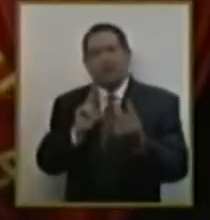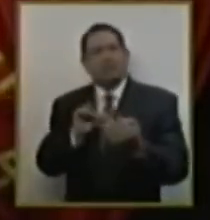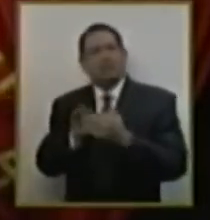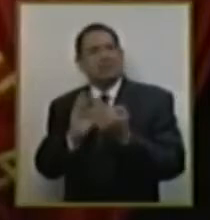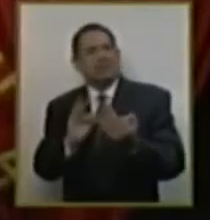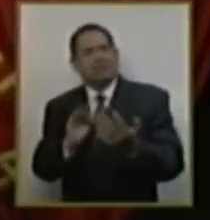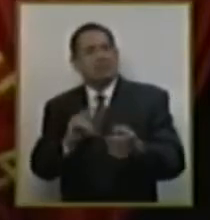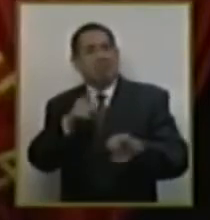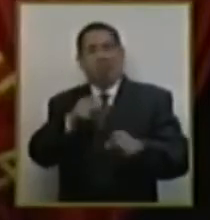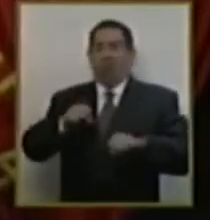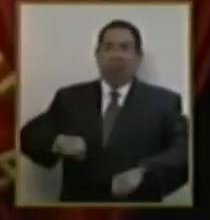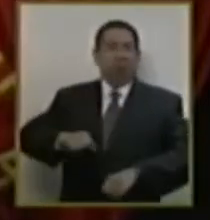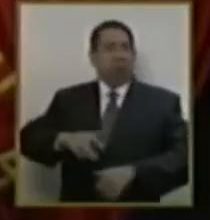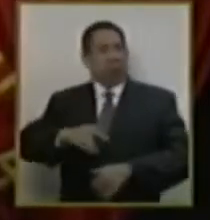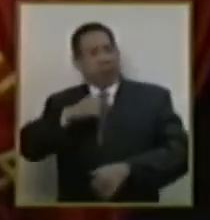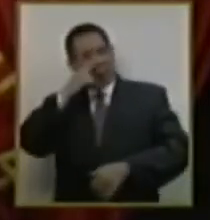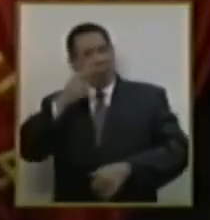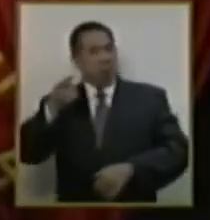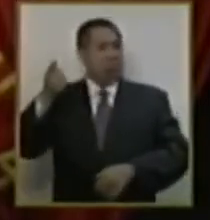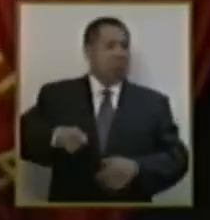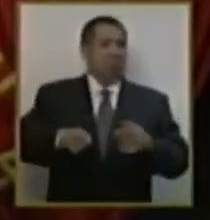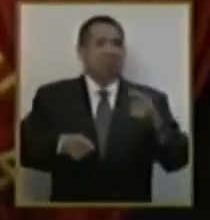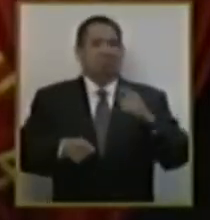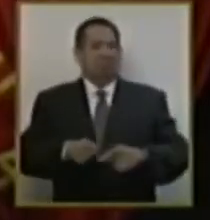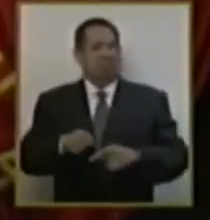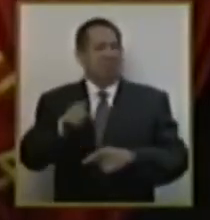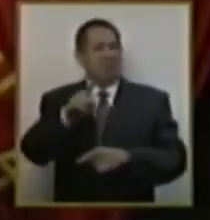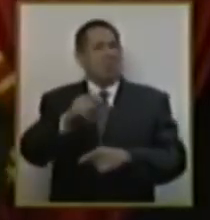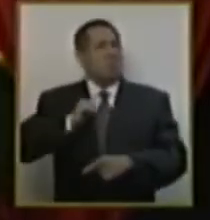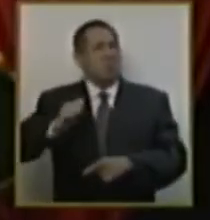vecino prepotente, impositivo, cavernario,